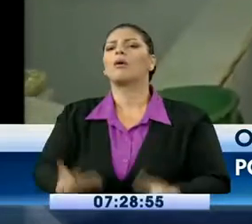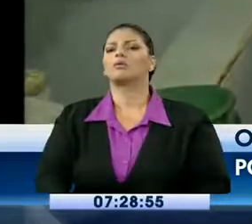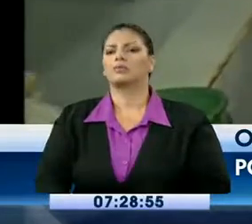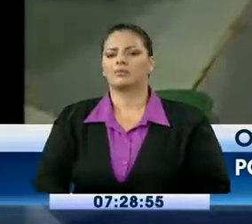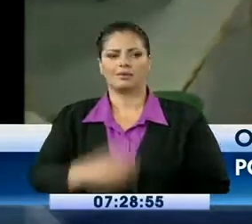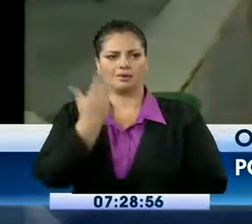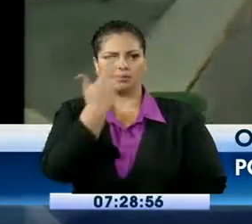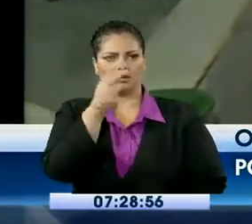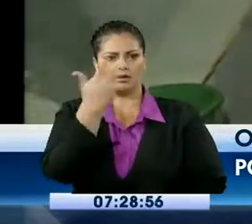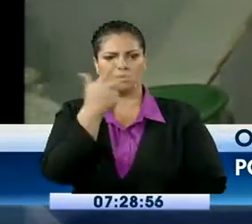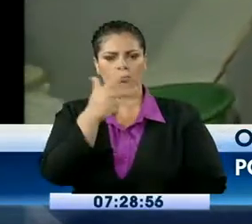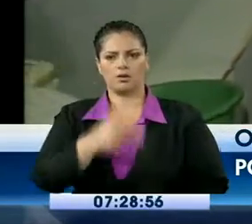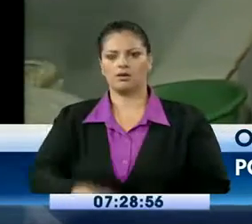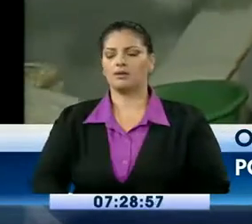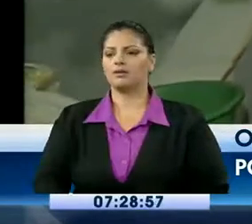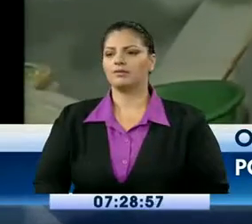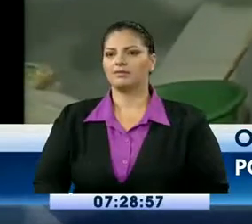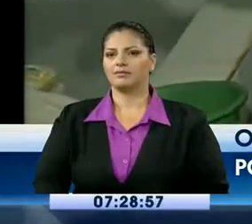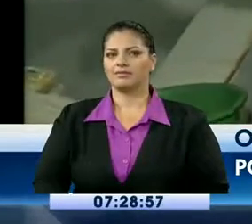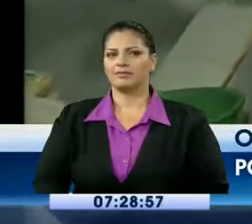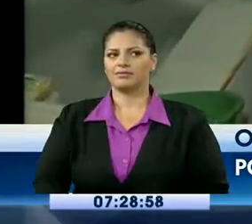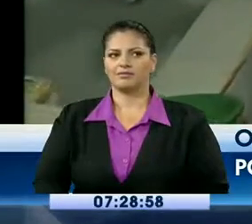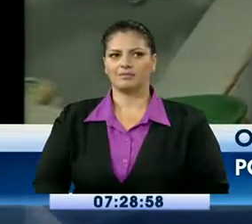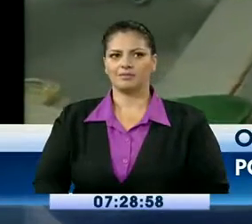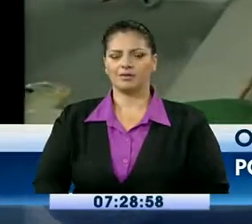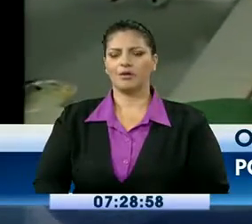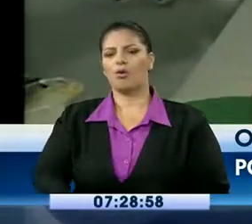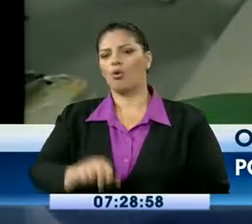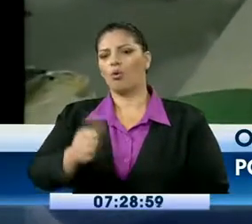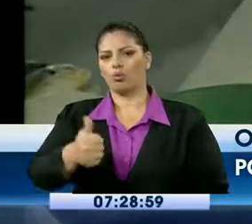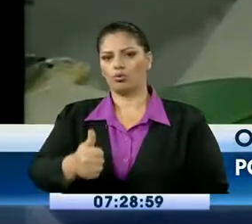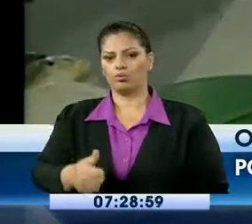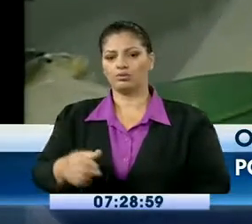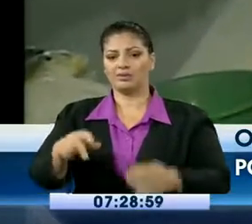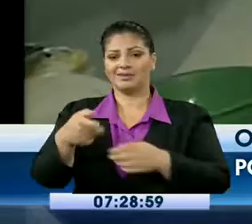cabeza? ¿Mande? ¿Sin cabeza? Sin cabeza sale a $4.